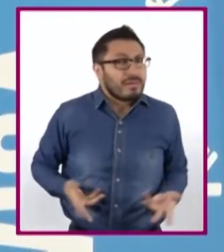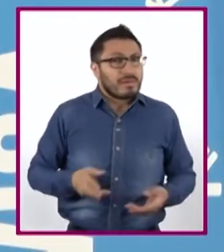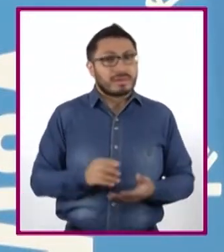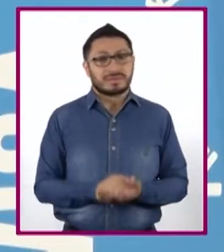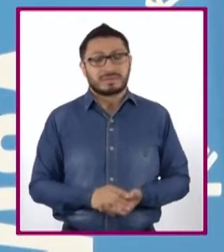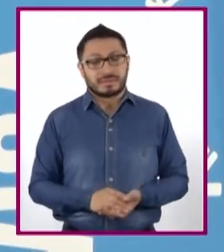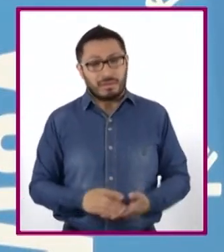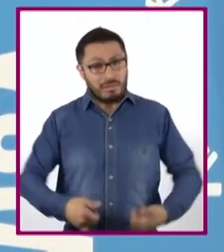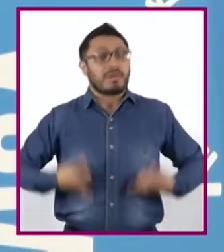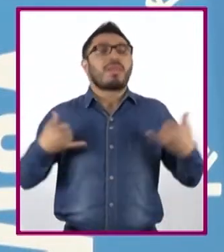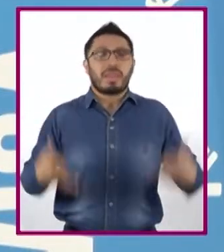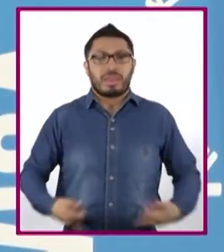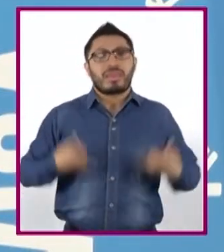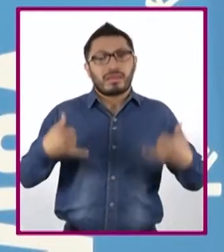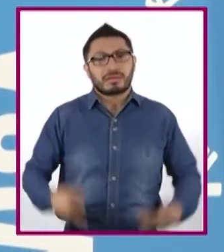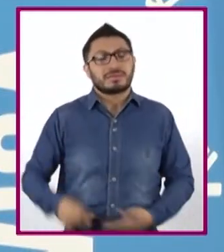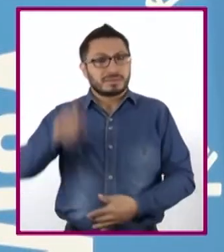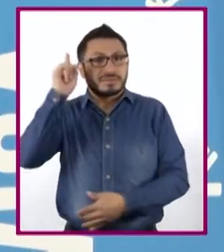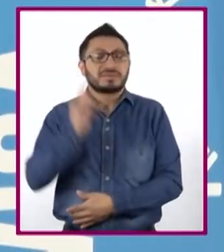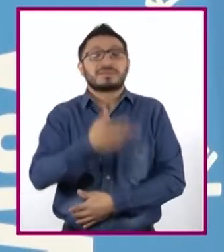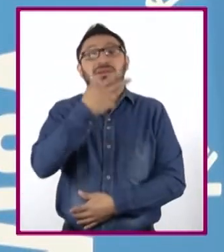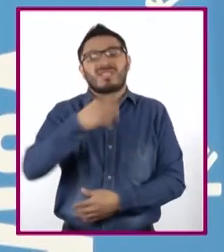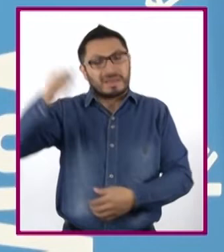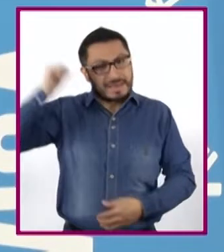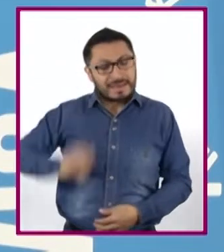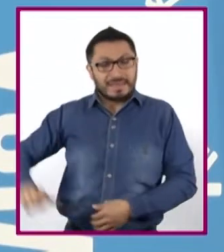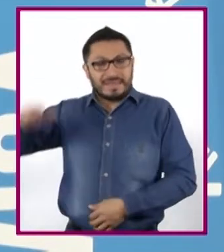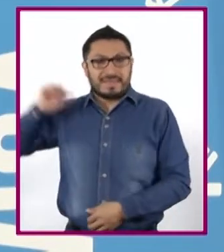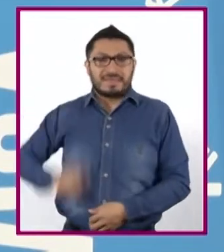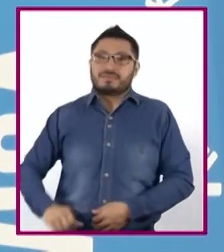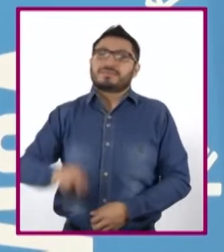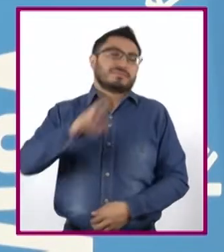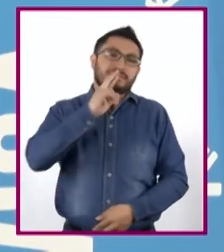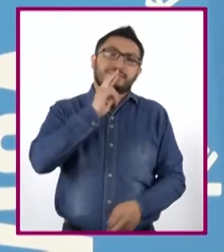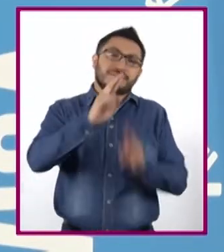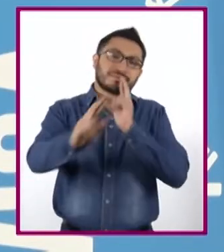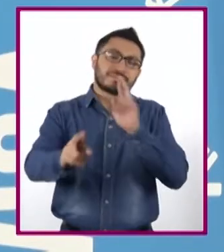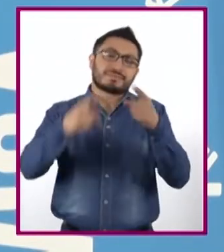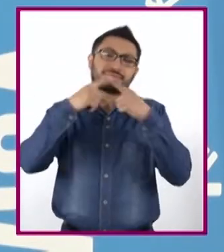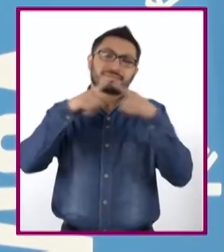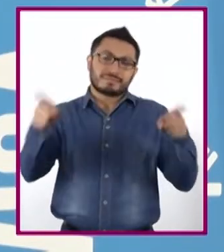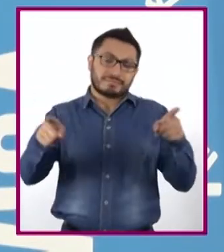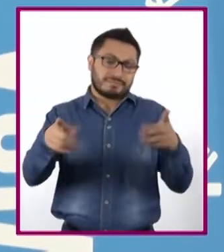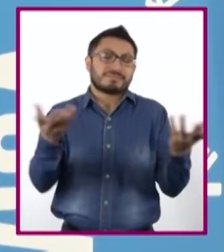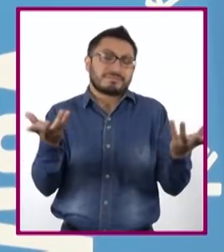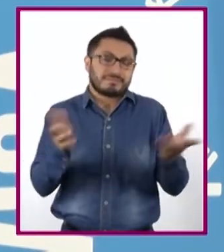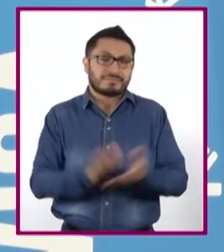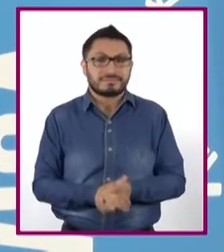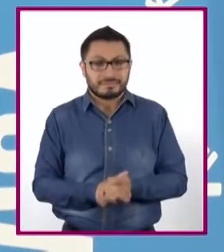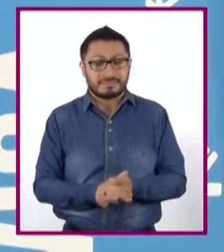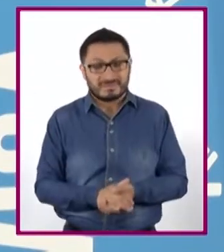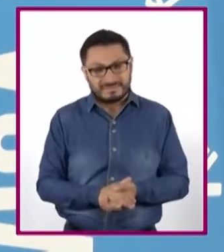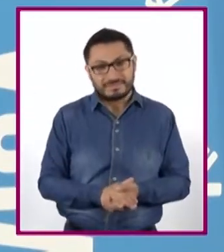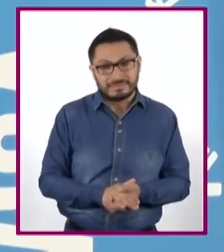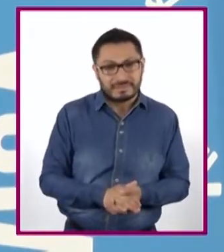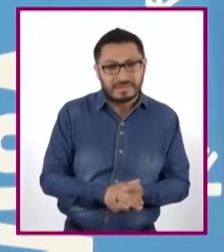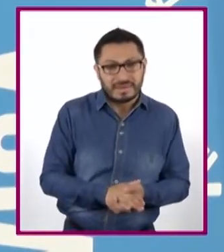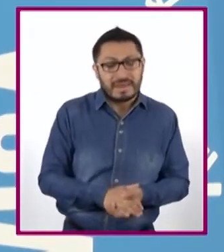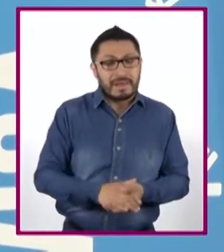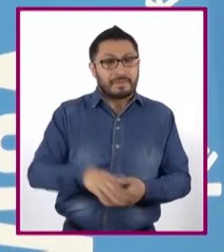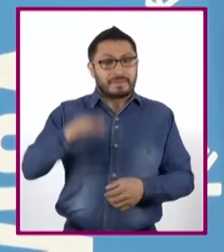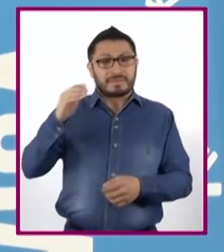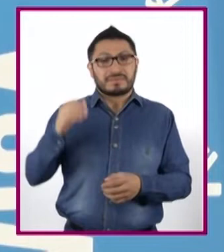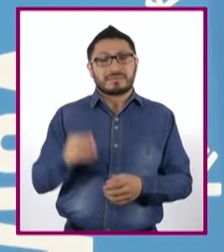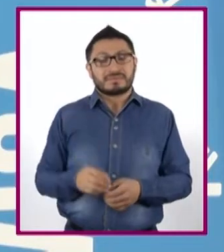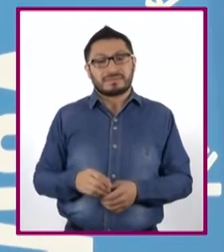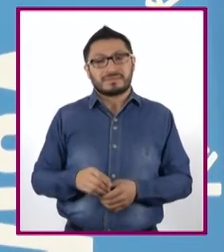Las y los adolescentes de otras épocas no habrían podido responder lo mismo que nuestros entrevistados. La mayor parte de todas y todos,